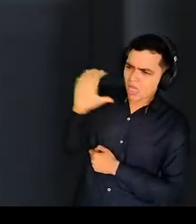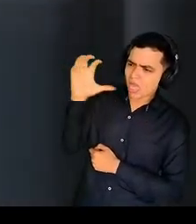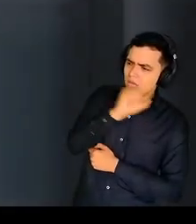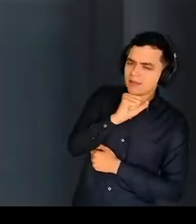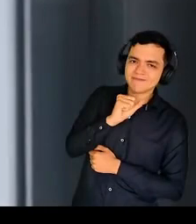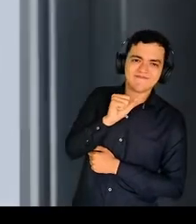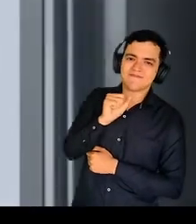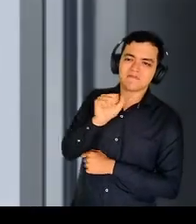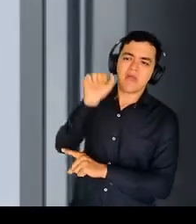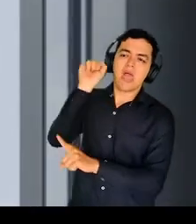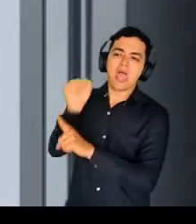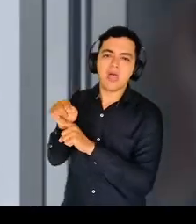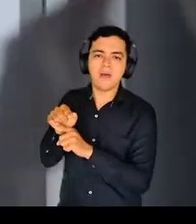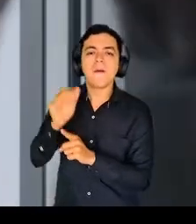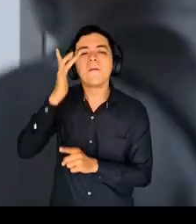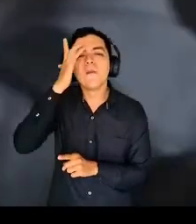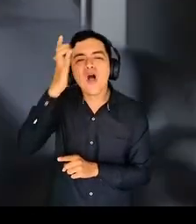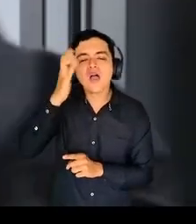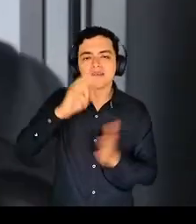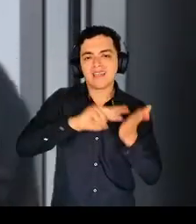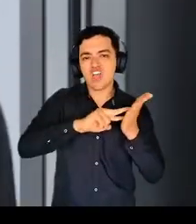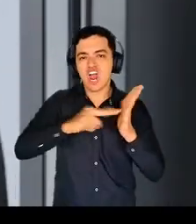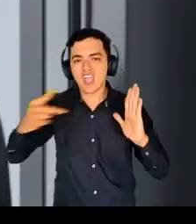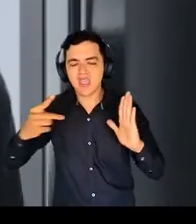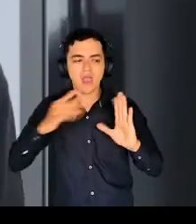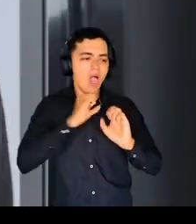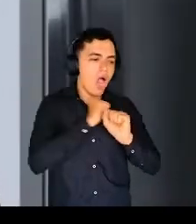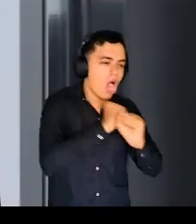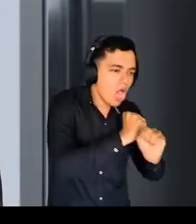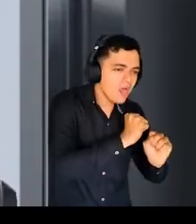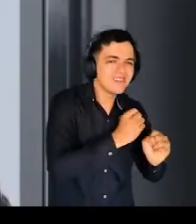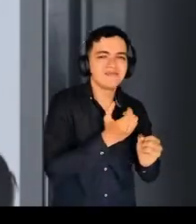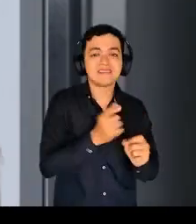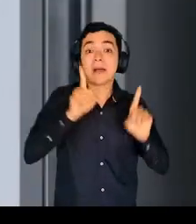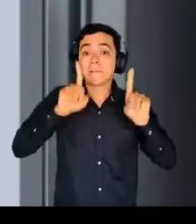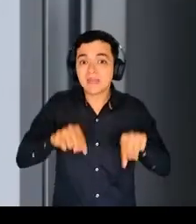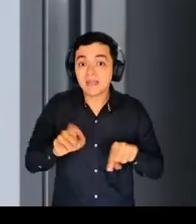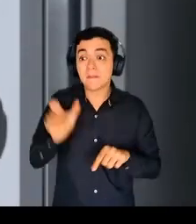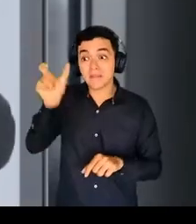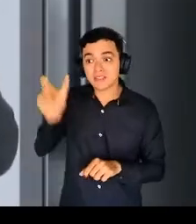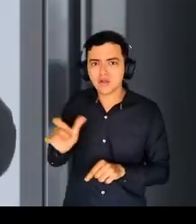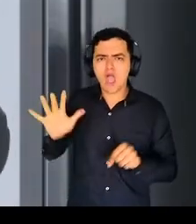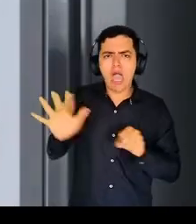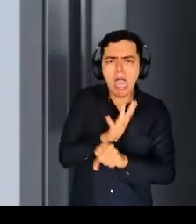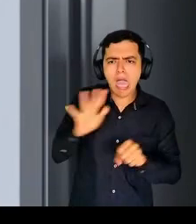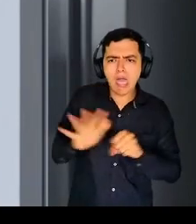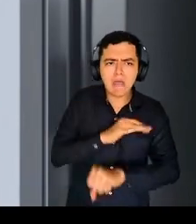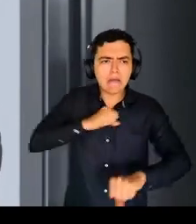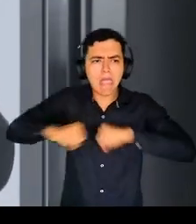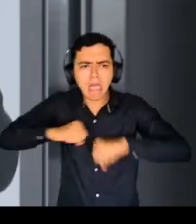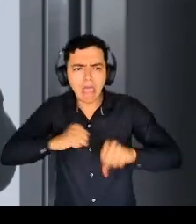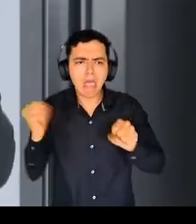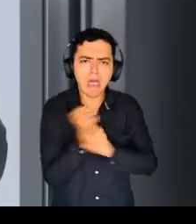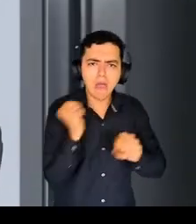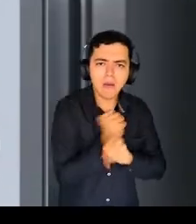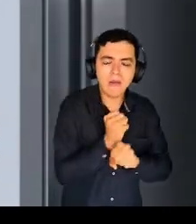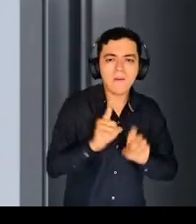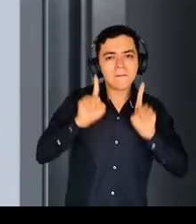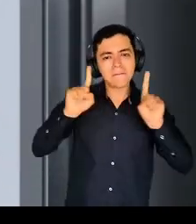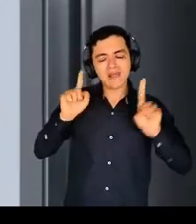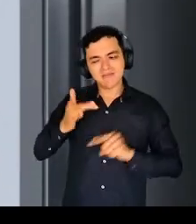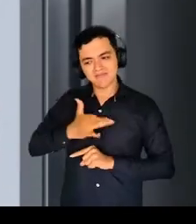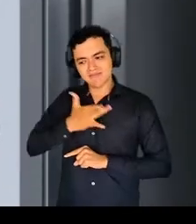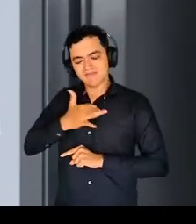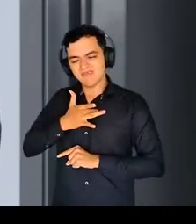mano es muy común. Nos enfocamos en producir, en el hacer, y nos olvidamos de sentir, de estar presentes. La tecnología